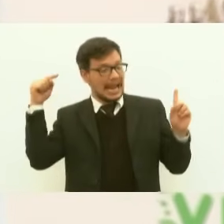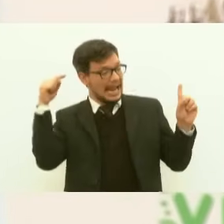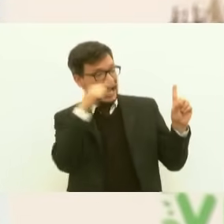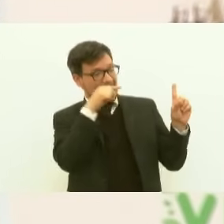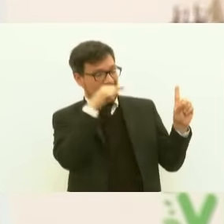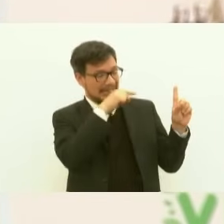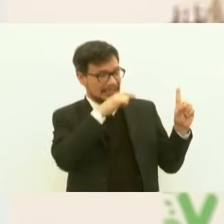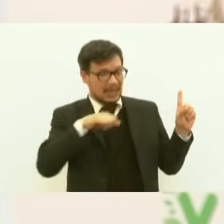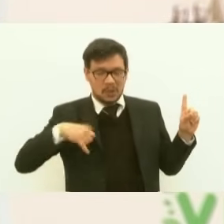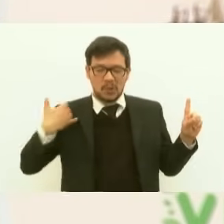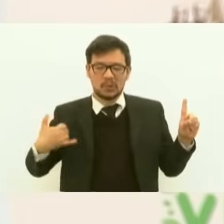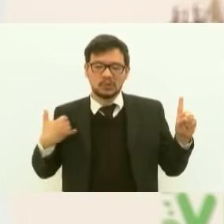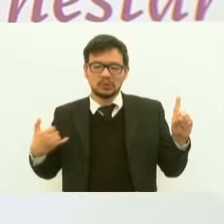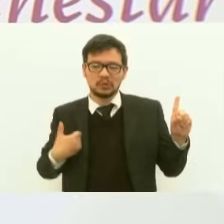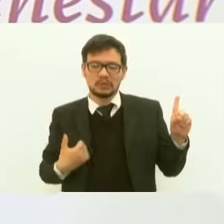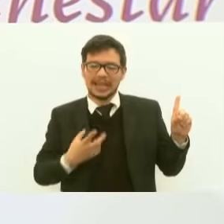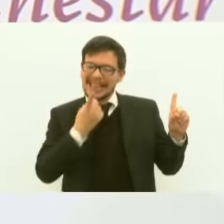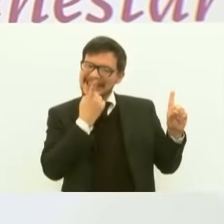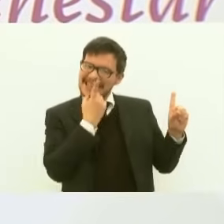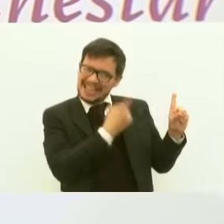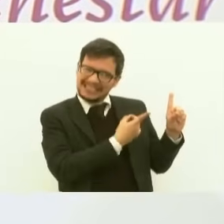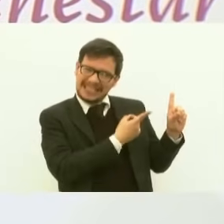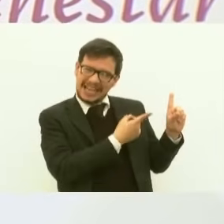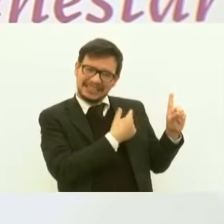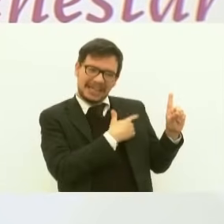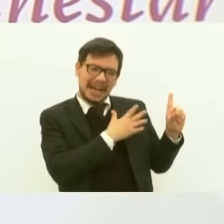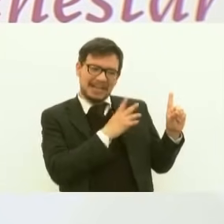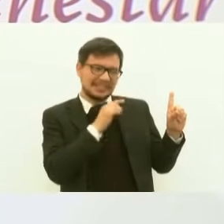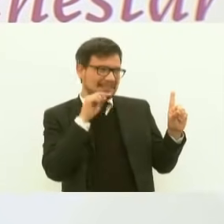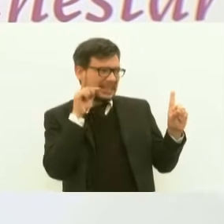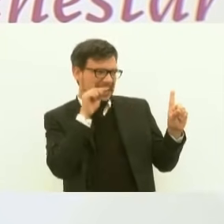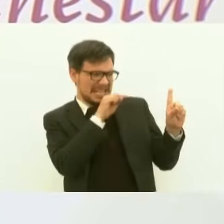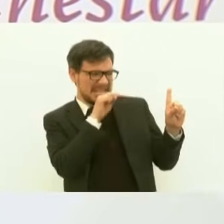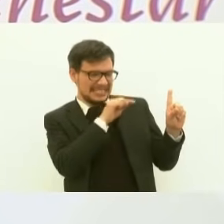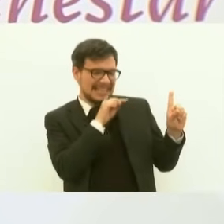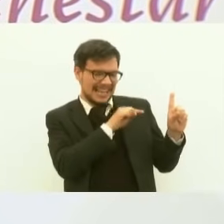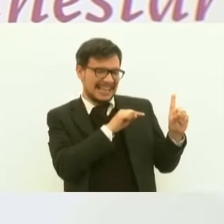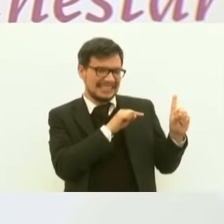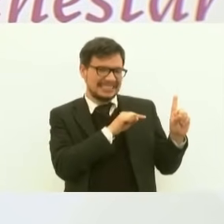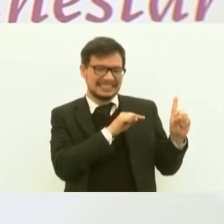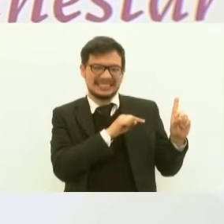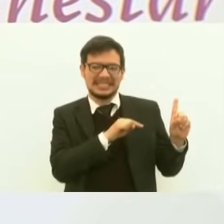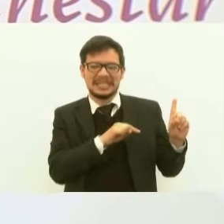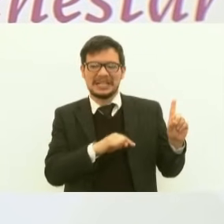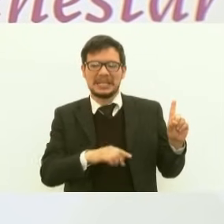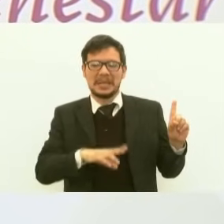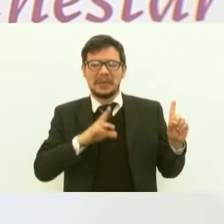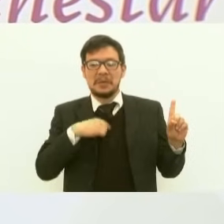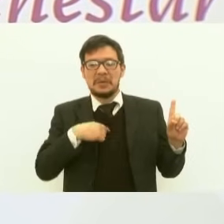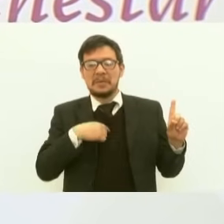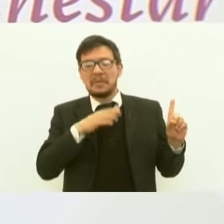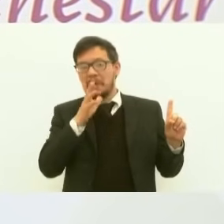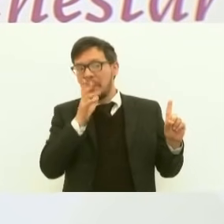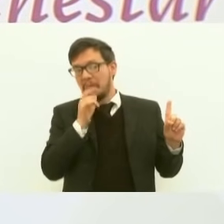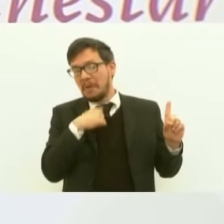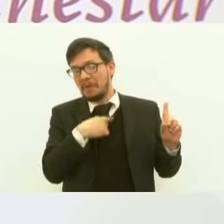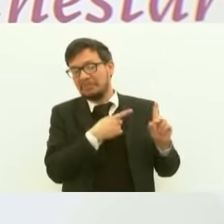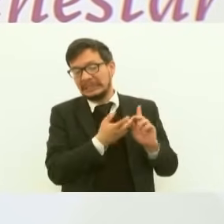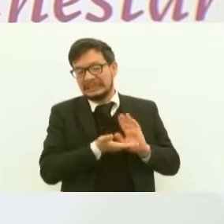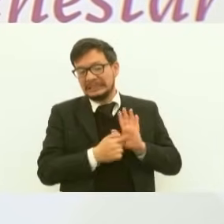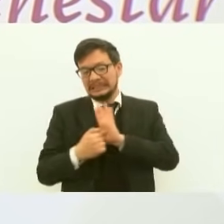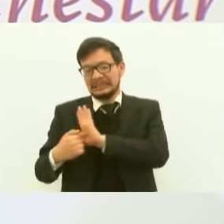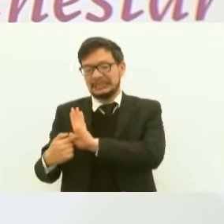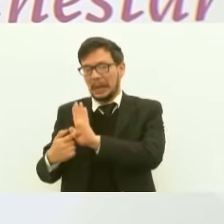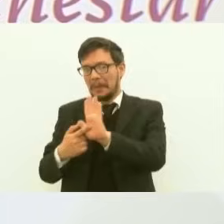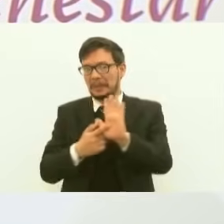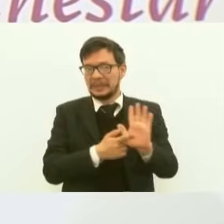dicen algunos que tienen recursos, es que no puedo dar a conocer mis bienes porque